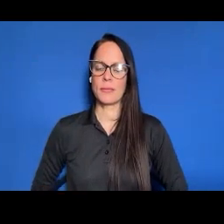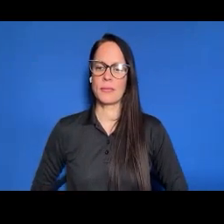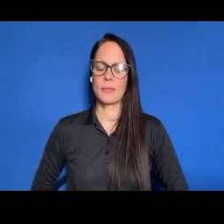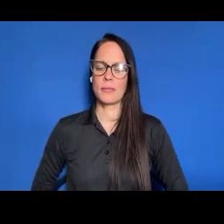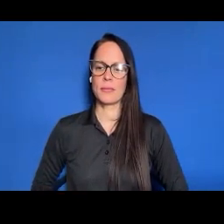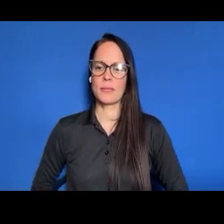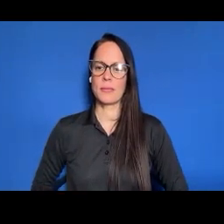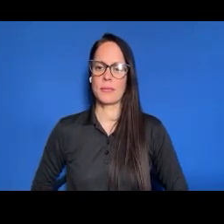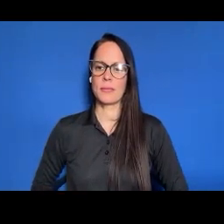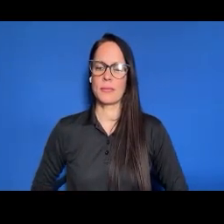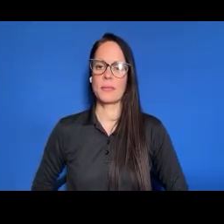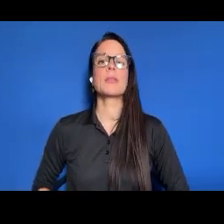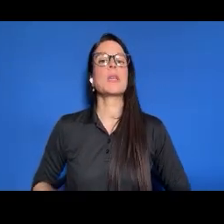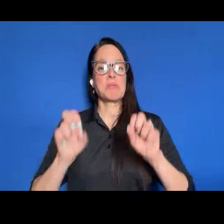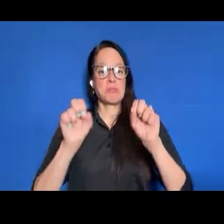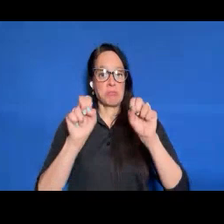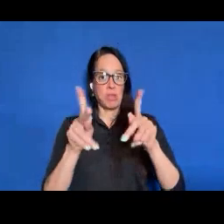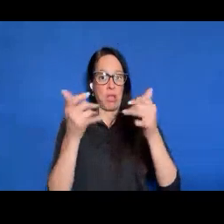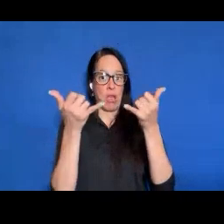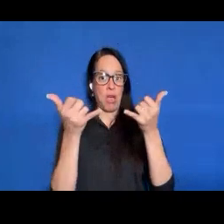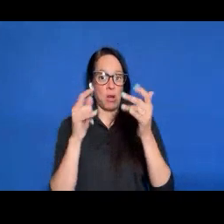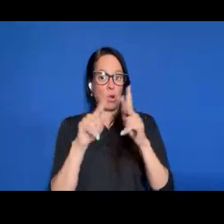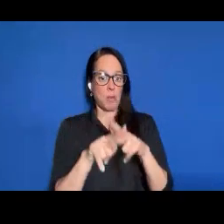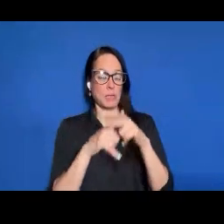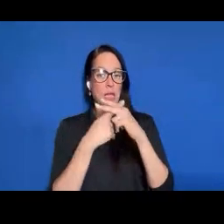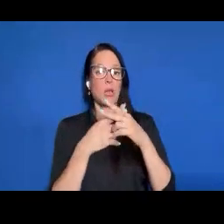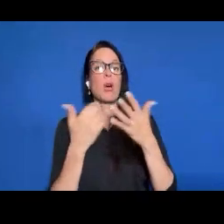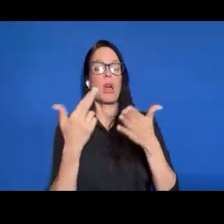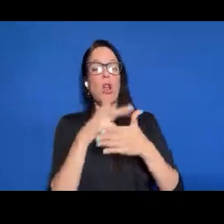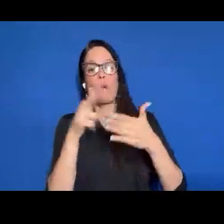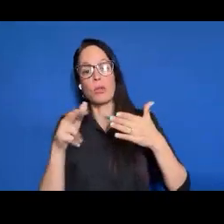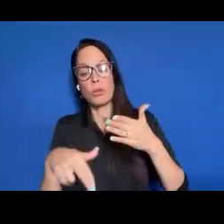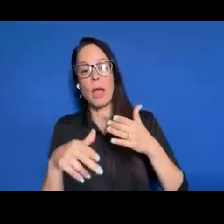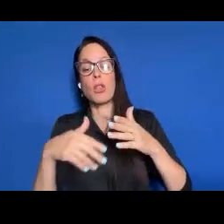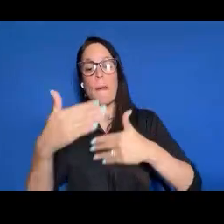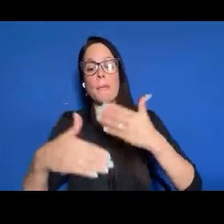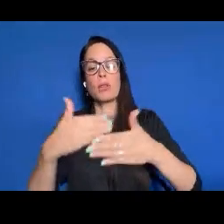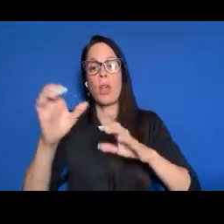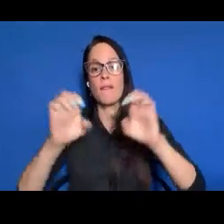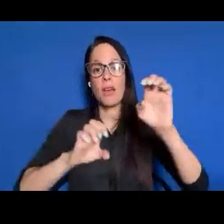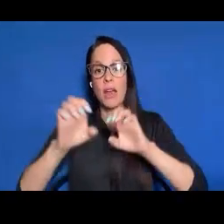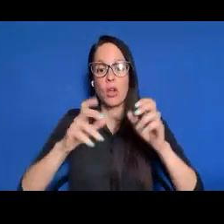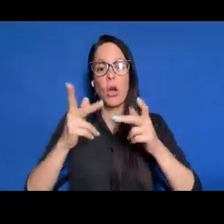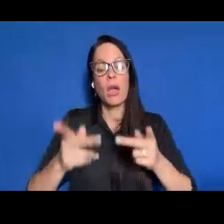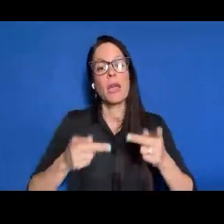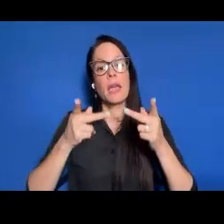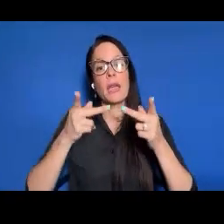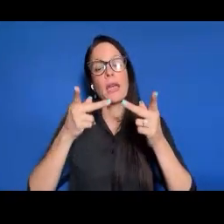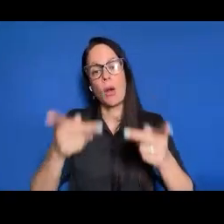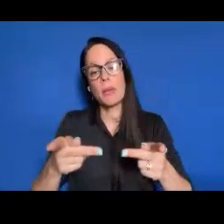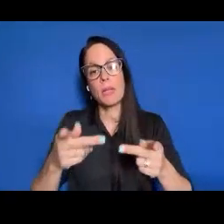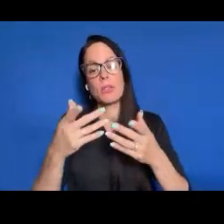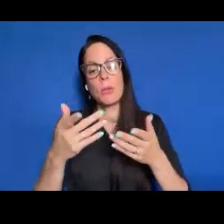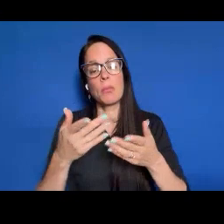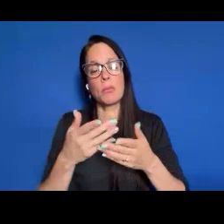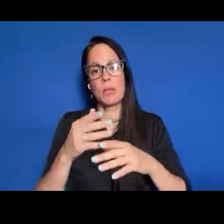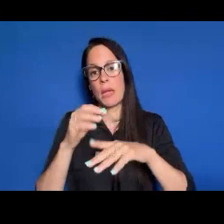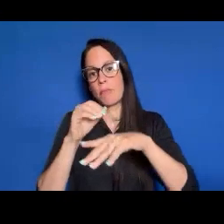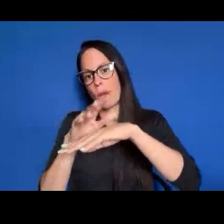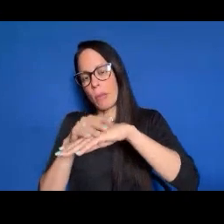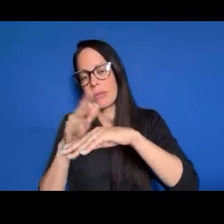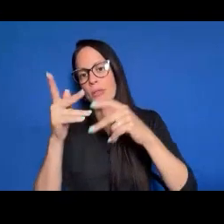Pues nada, comenzamos. Vamos a hablar un poco de los resultados del proceso de evaluación y recomendación de propuestas del Opioid Settlement Agreement, Abatement Accounts